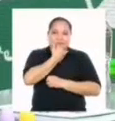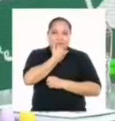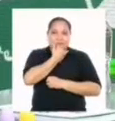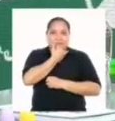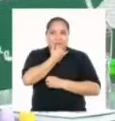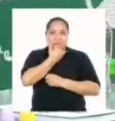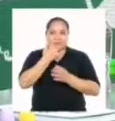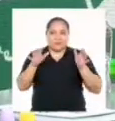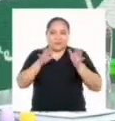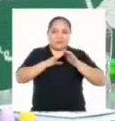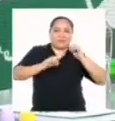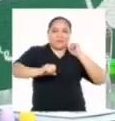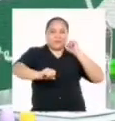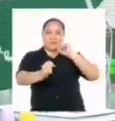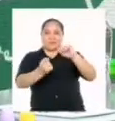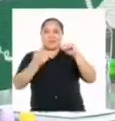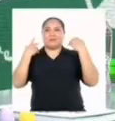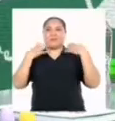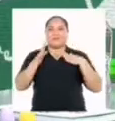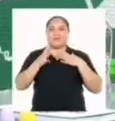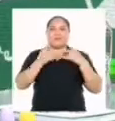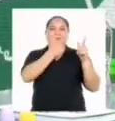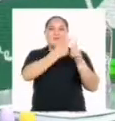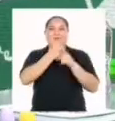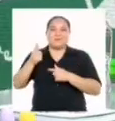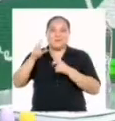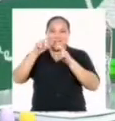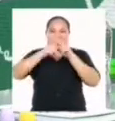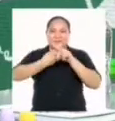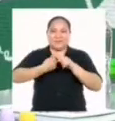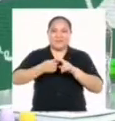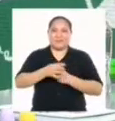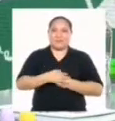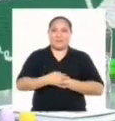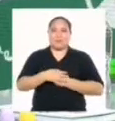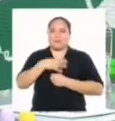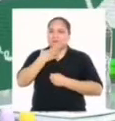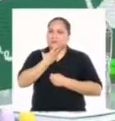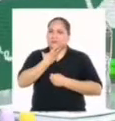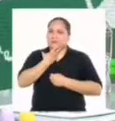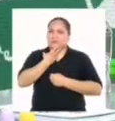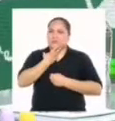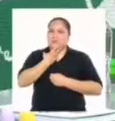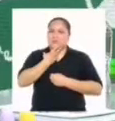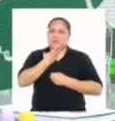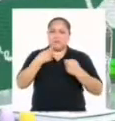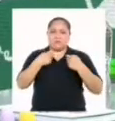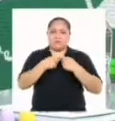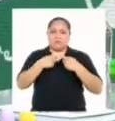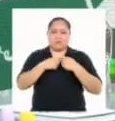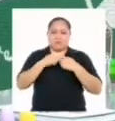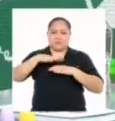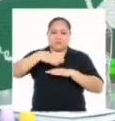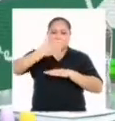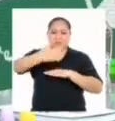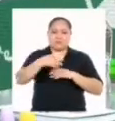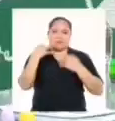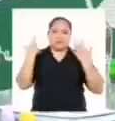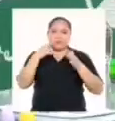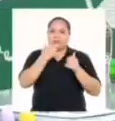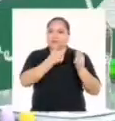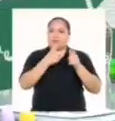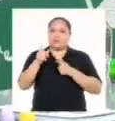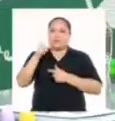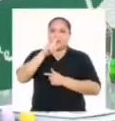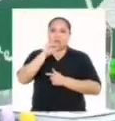pata. Moví el esqueleto y estoy totalmente listo para empezar. Uy, la batería de mi computador ya está al